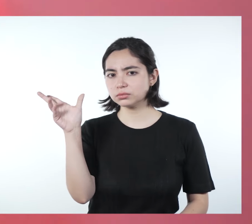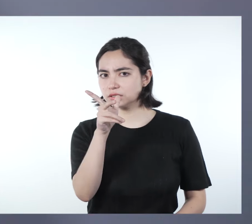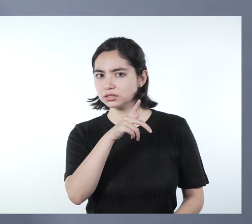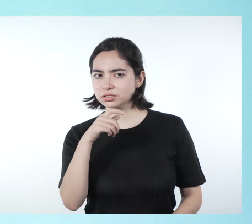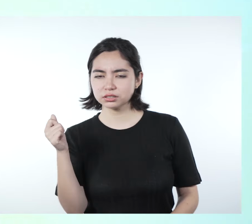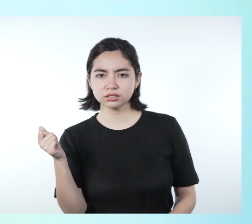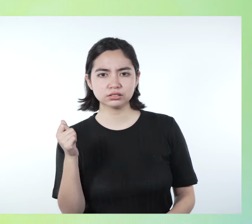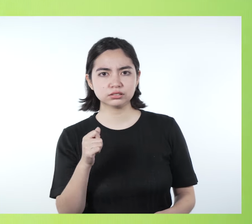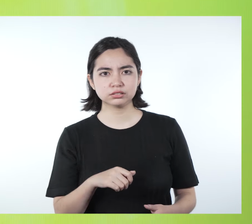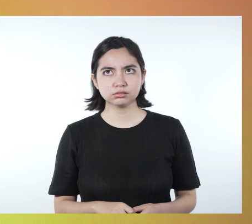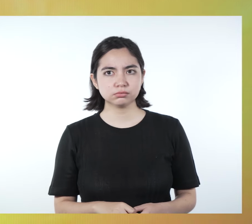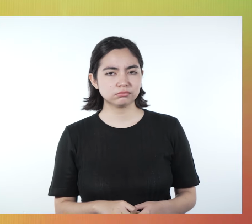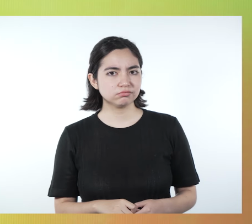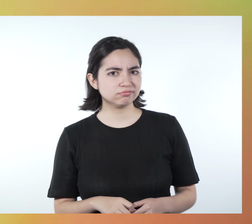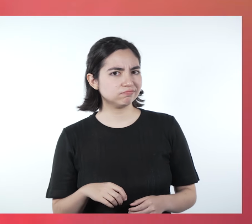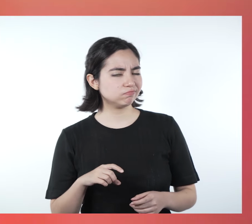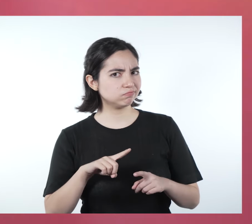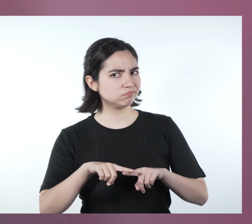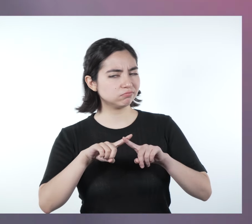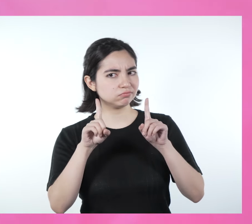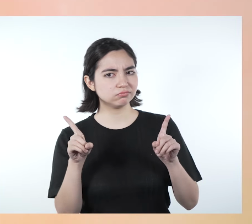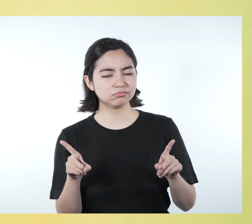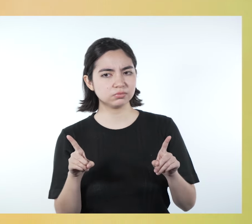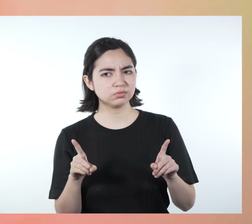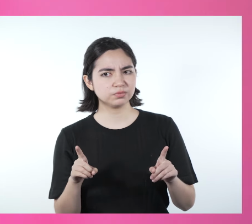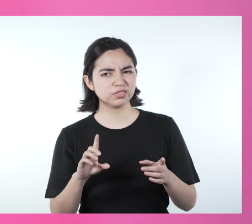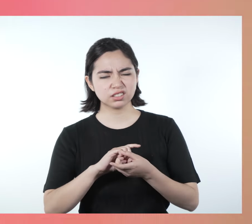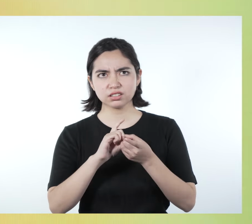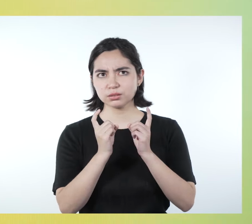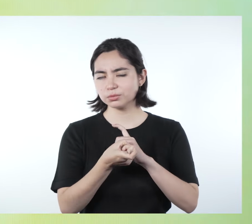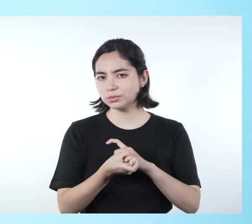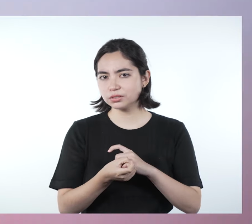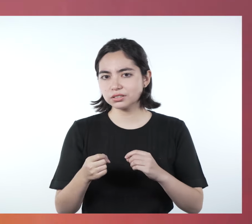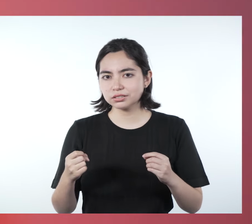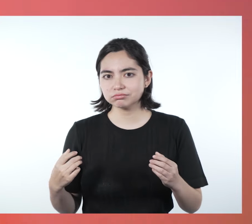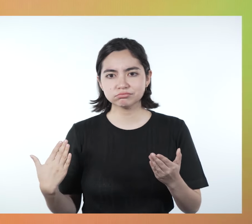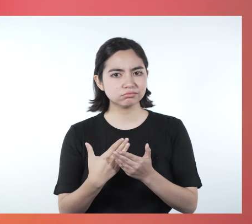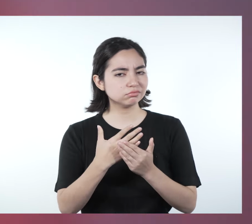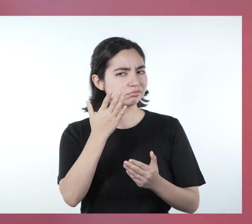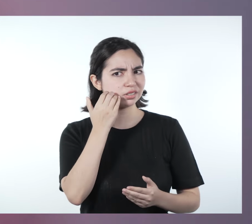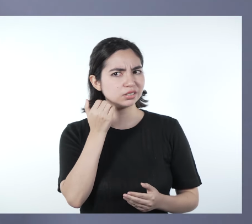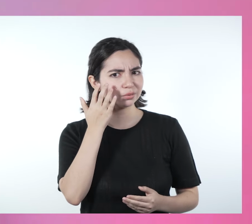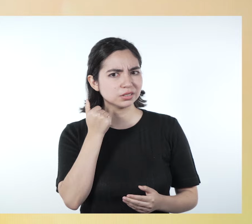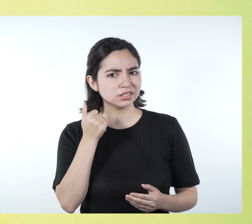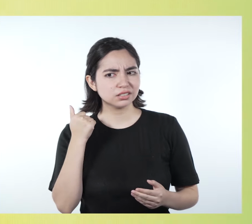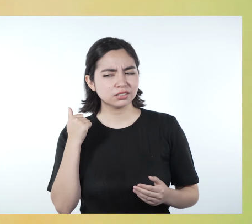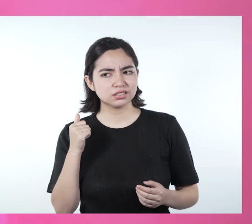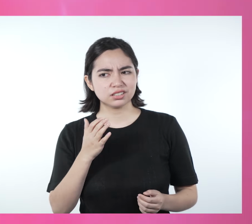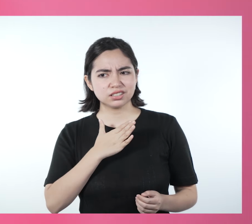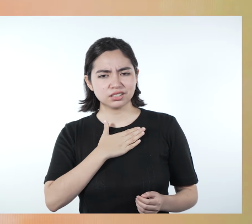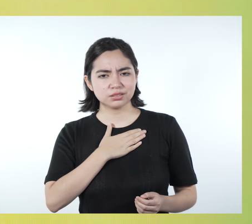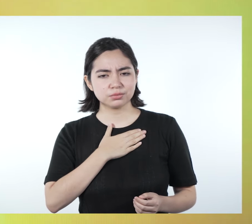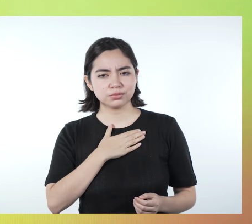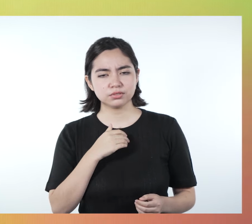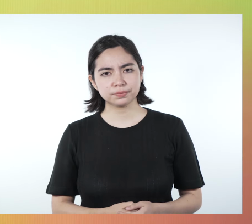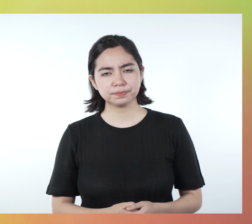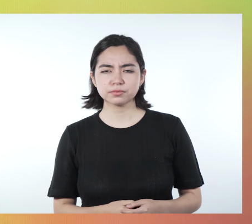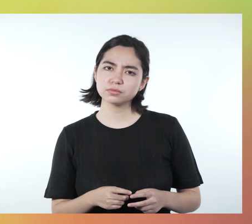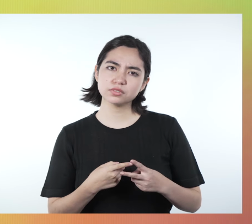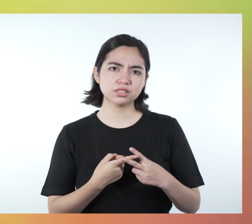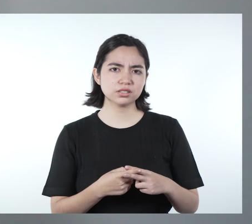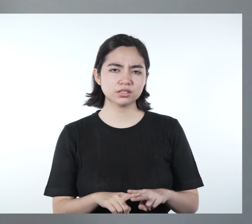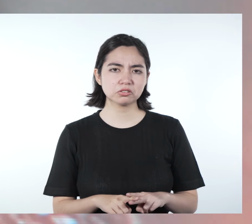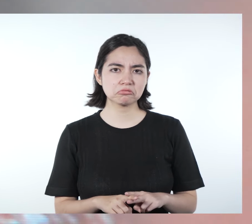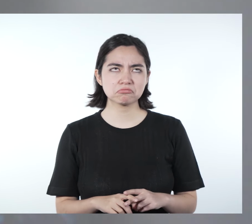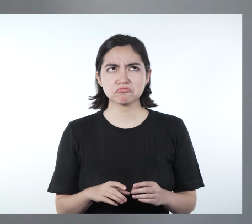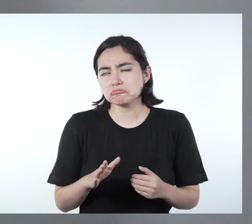Una nueva construcción se instaló a lo largo de mi camino. Al principio no le di mucha importancia, pero luego comencé a notar algo extraño.